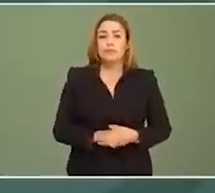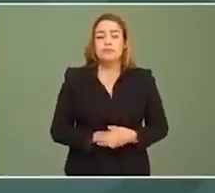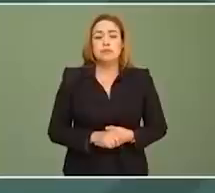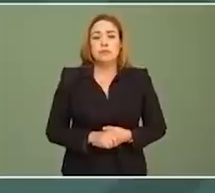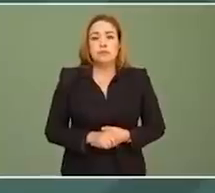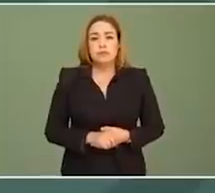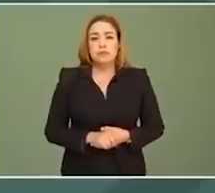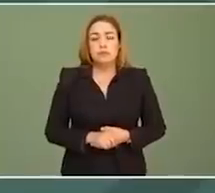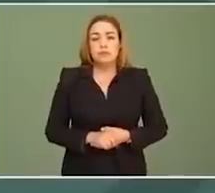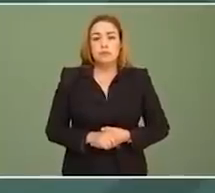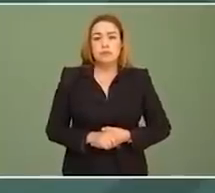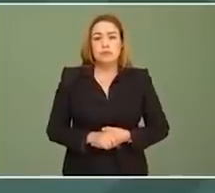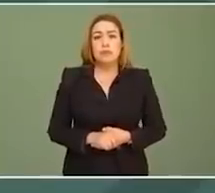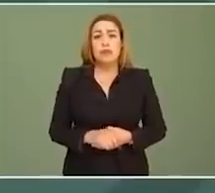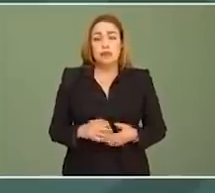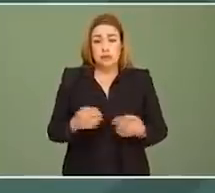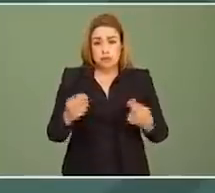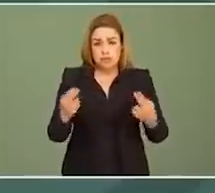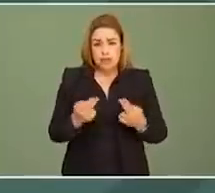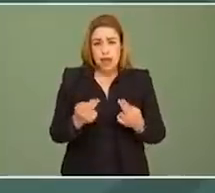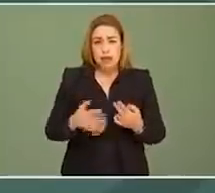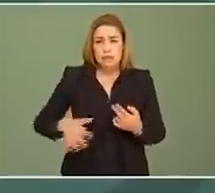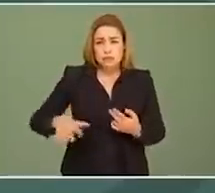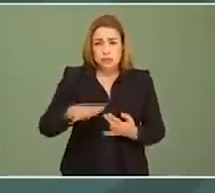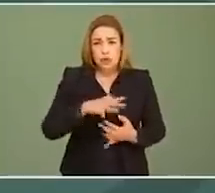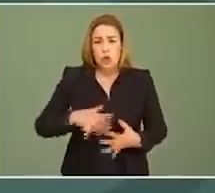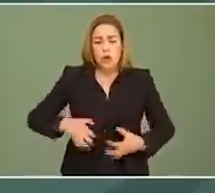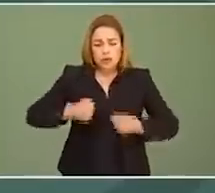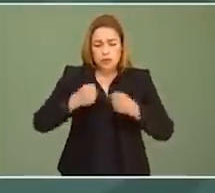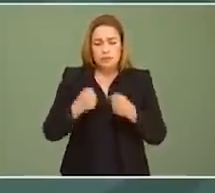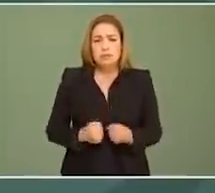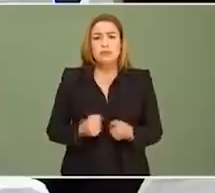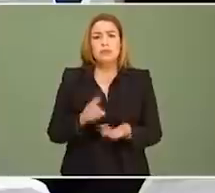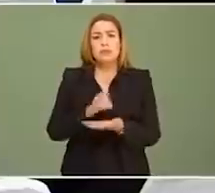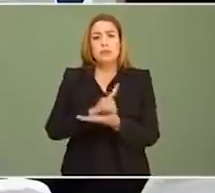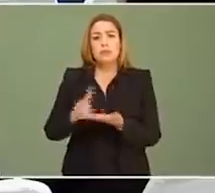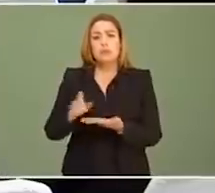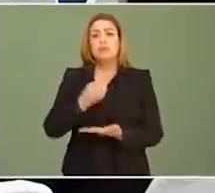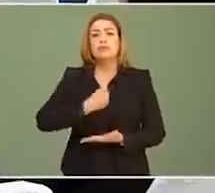queremos garantizar el derecho a la salud